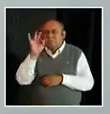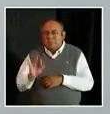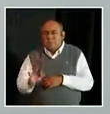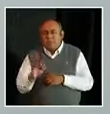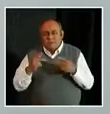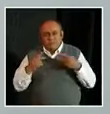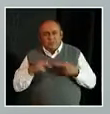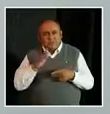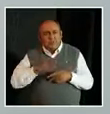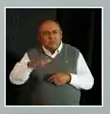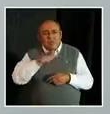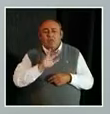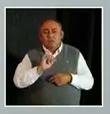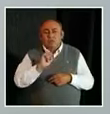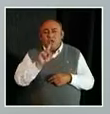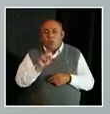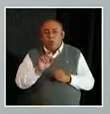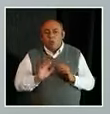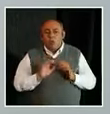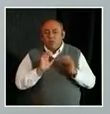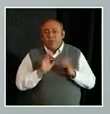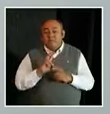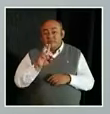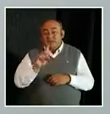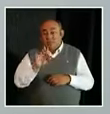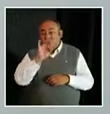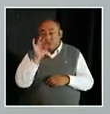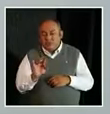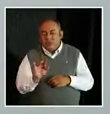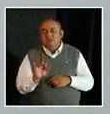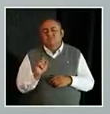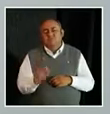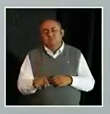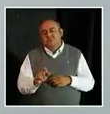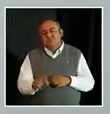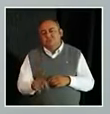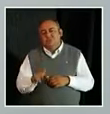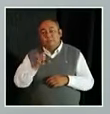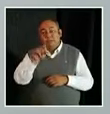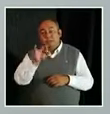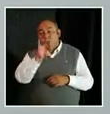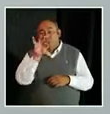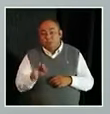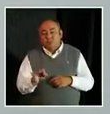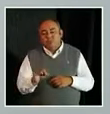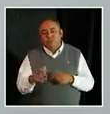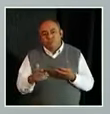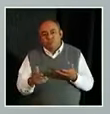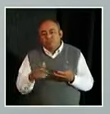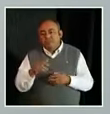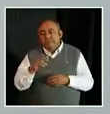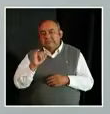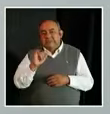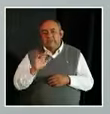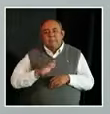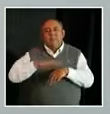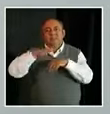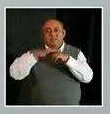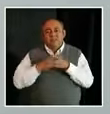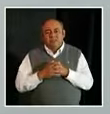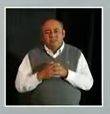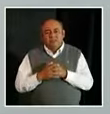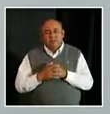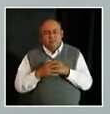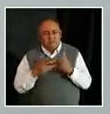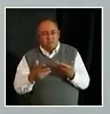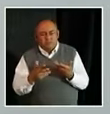población había reducido su consumo, un 30% se había mantenido estable y un 20% había incrementado. Yo no tengo una